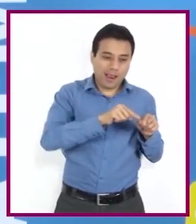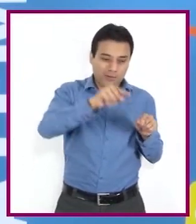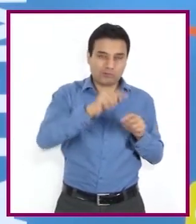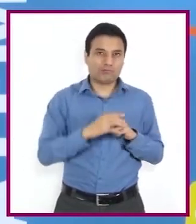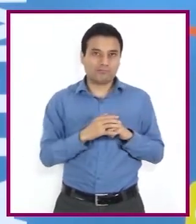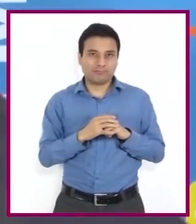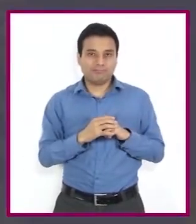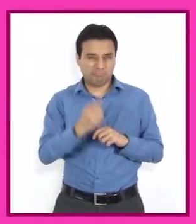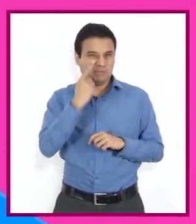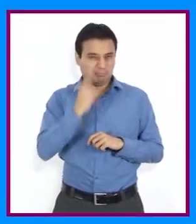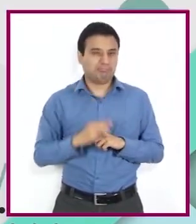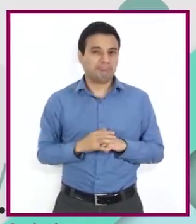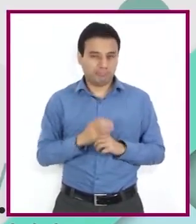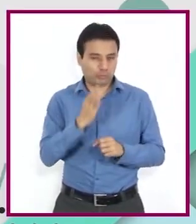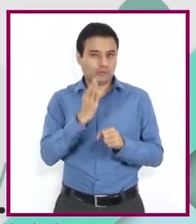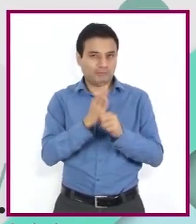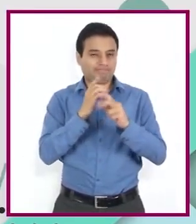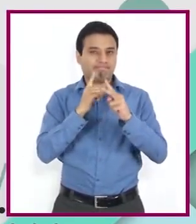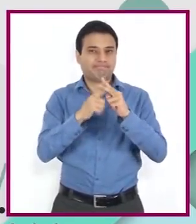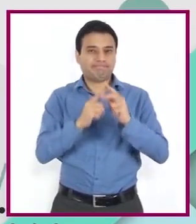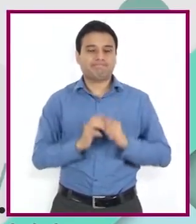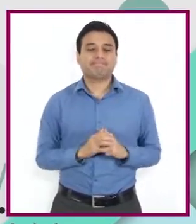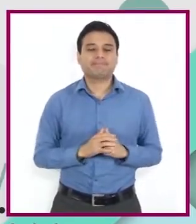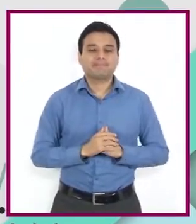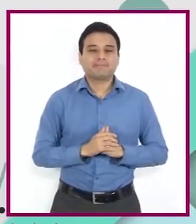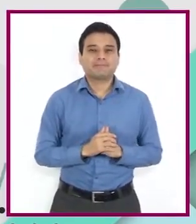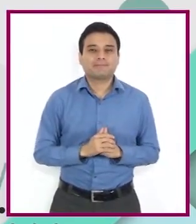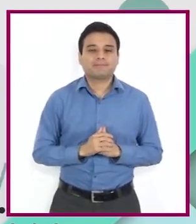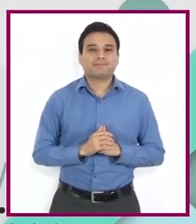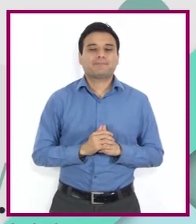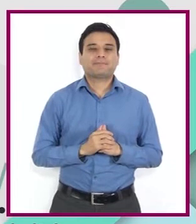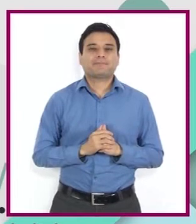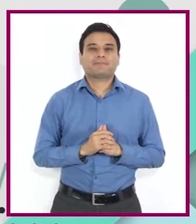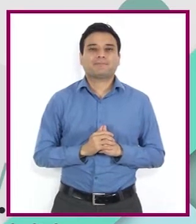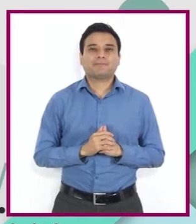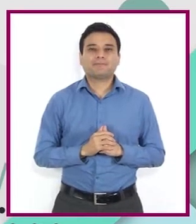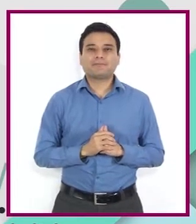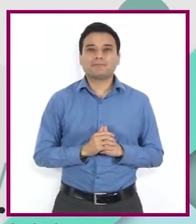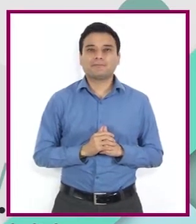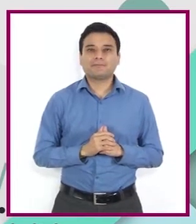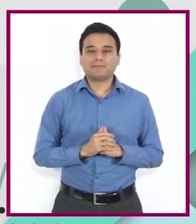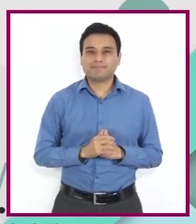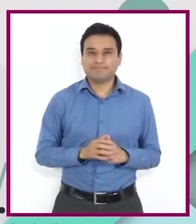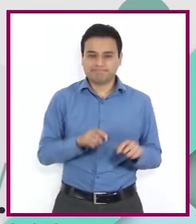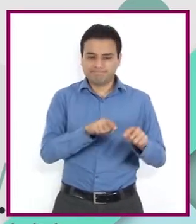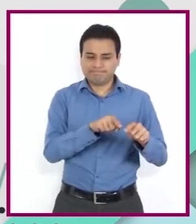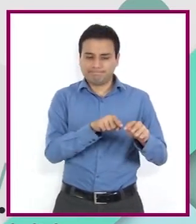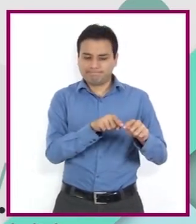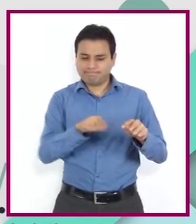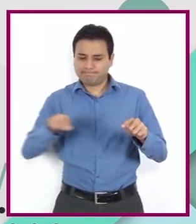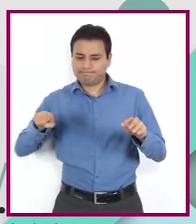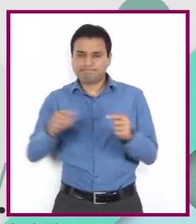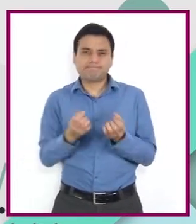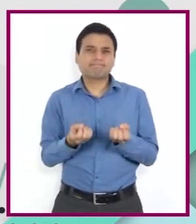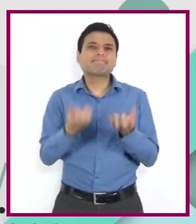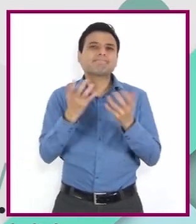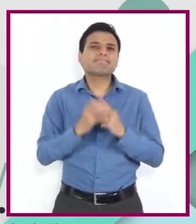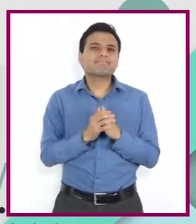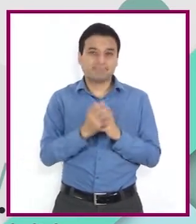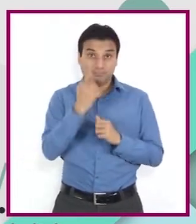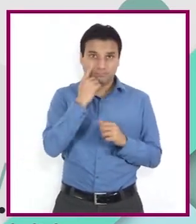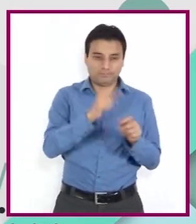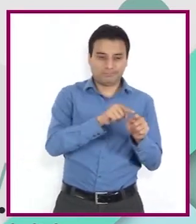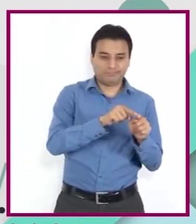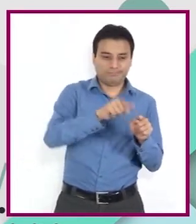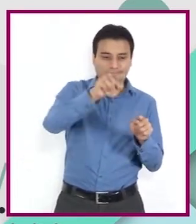falta. Hagámoslo. Para saber cuánto debe medir el largo del jardín cuando el ancho mide 2 metros,